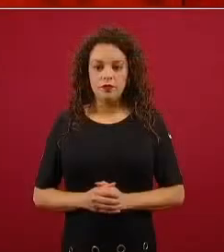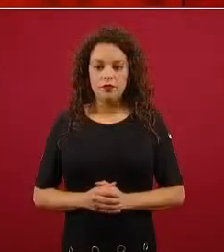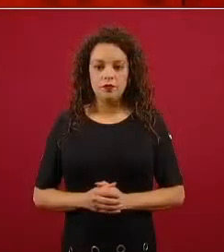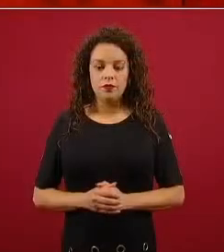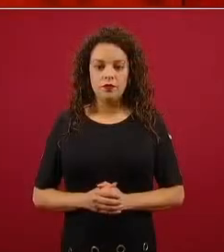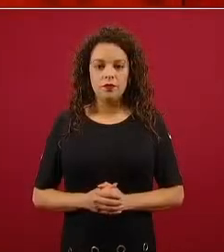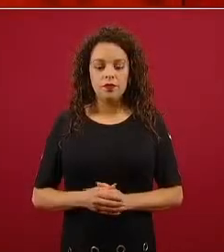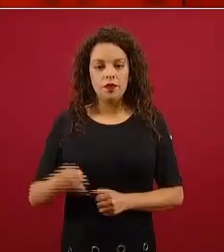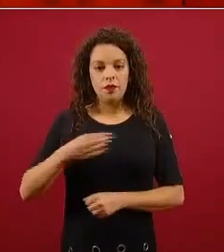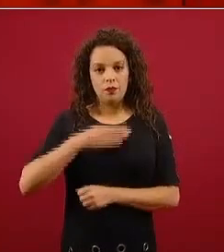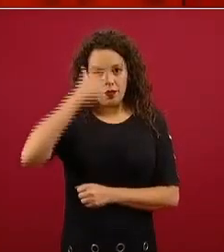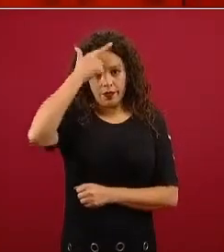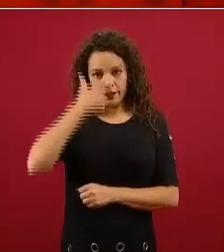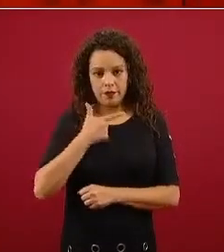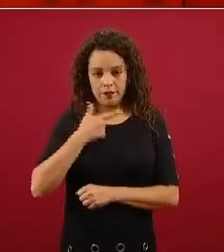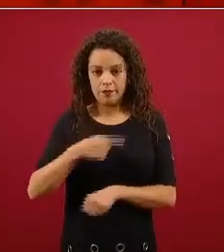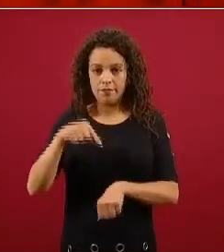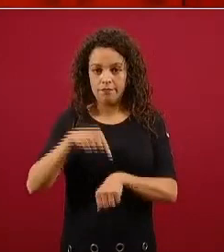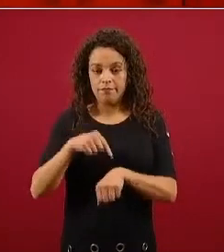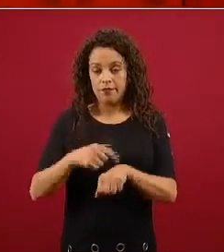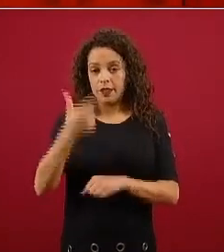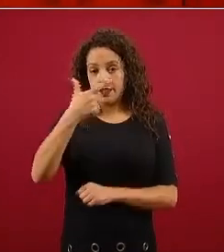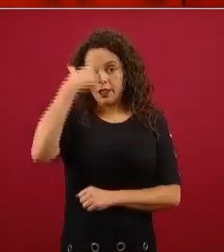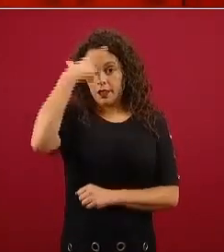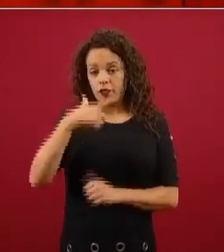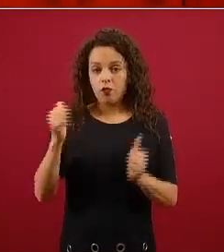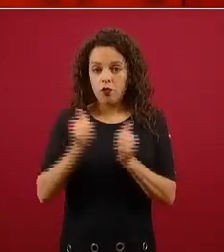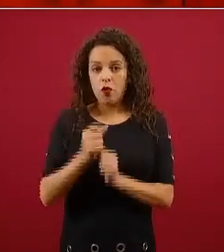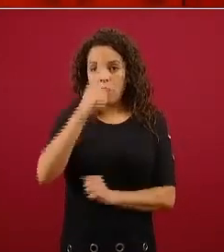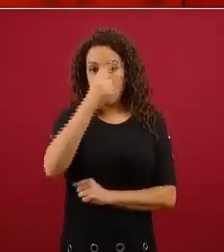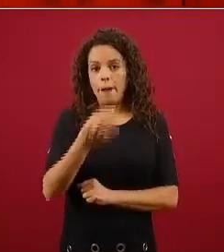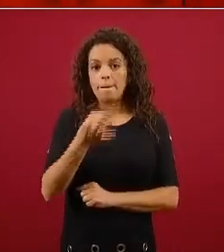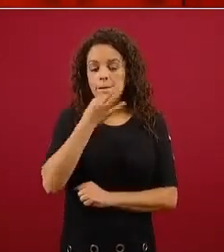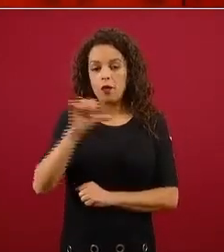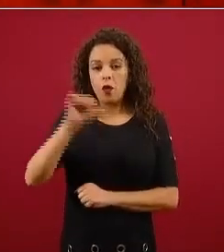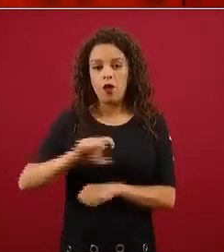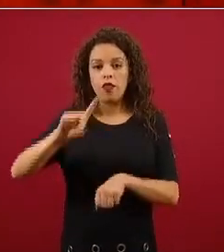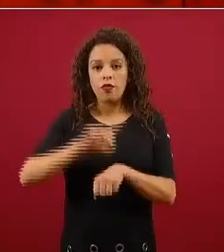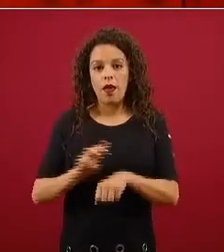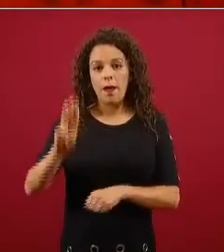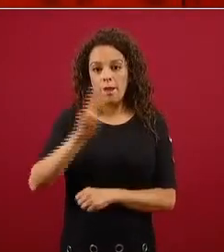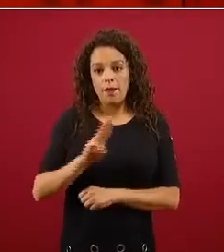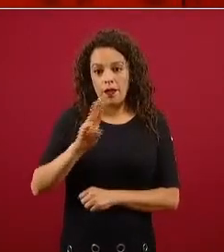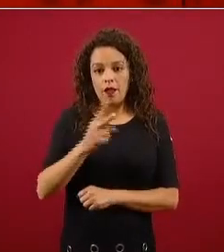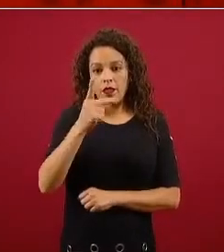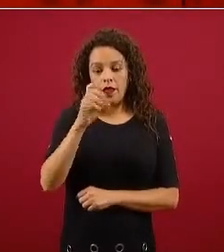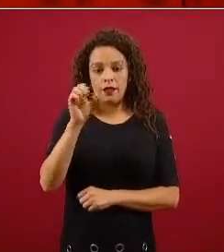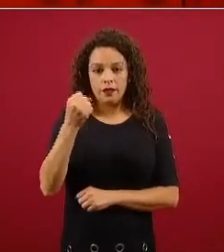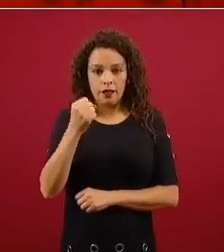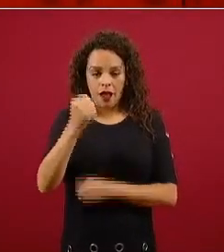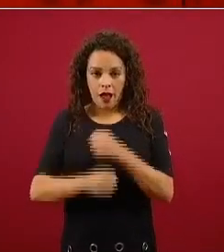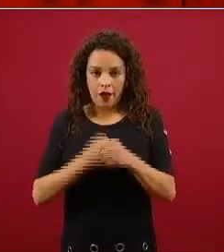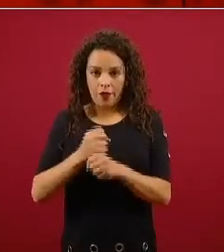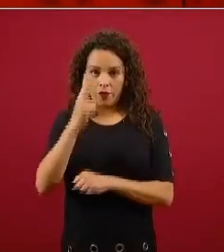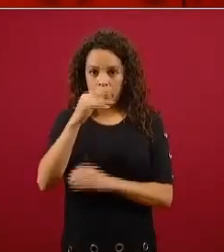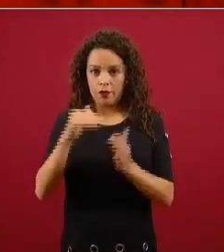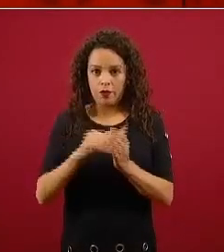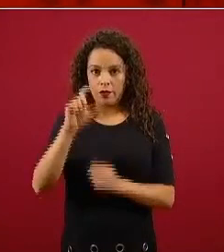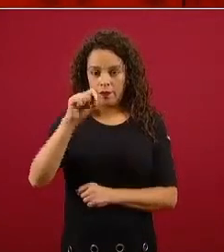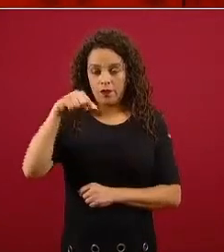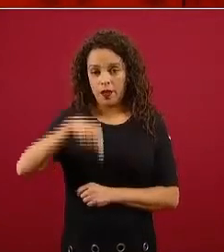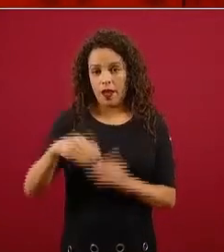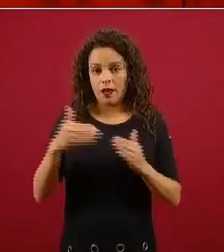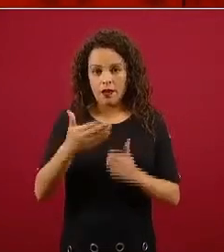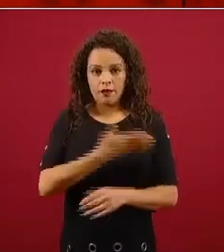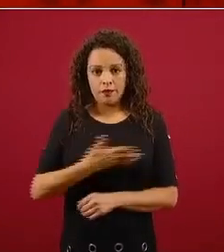Son las 19 horas con 1 minuto del miércoles 2 de septiembre de 2020. Estamos en el Palacio Nacional de México, en la Ciudad de